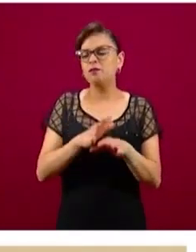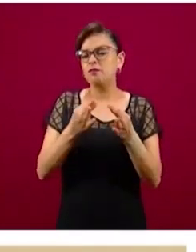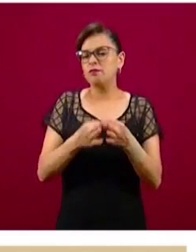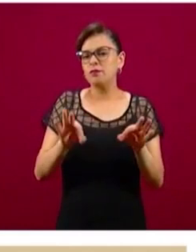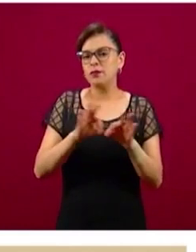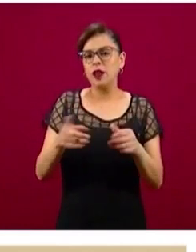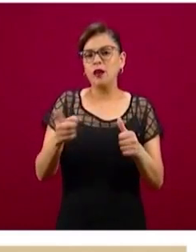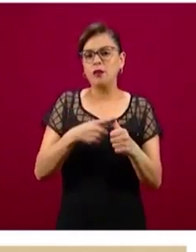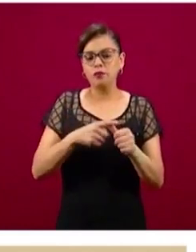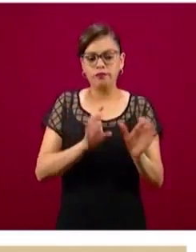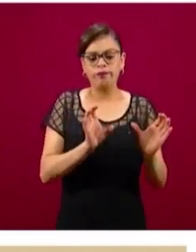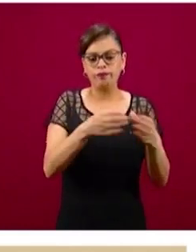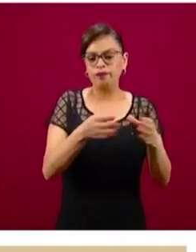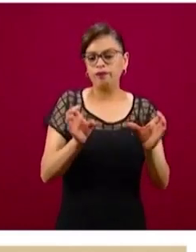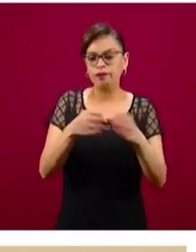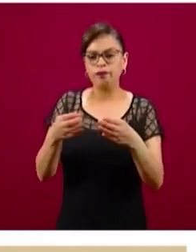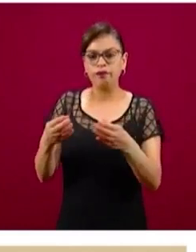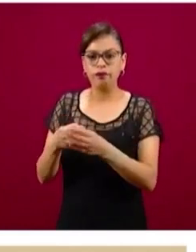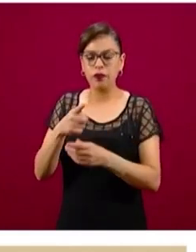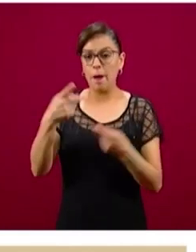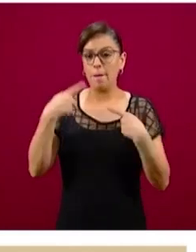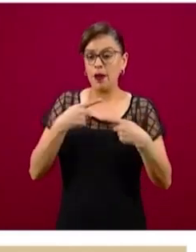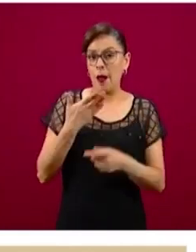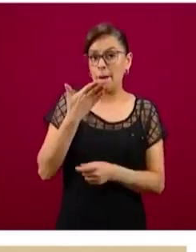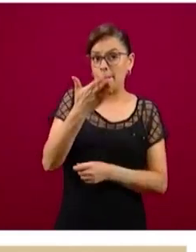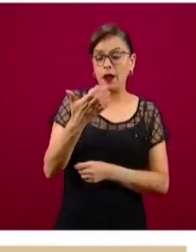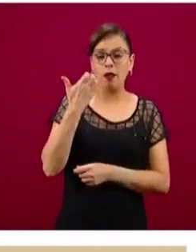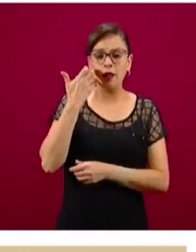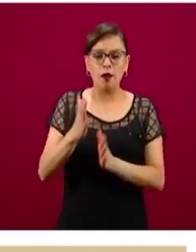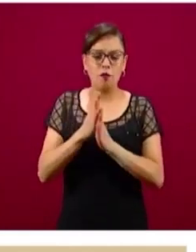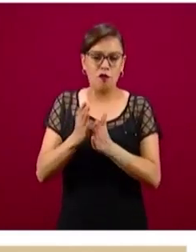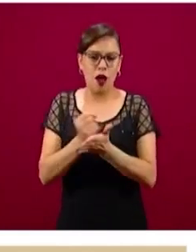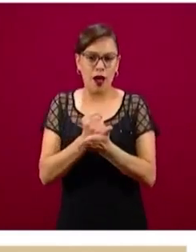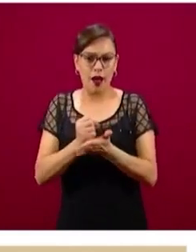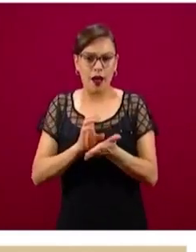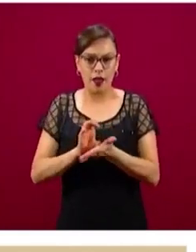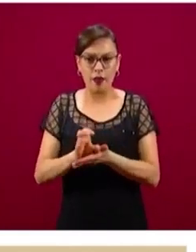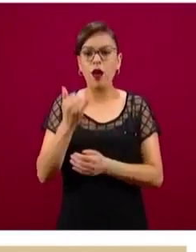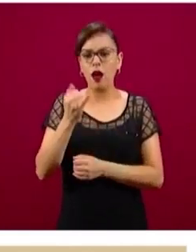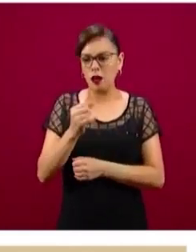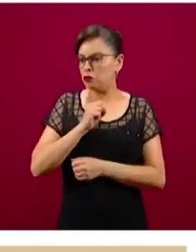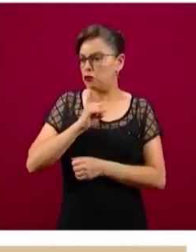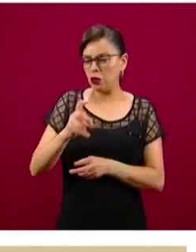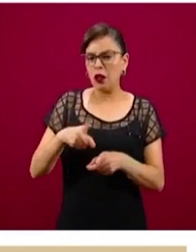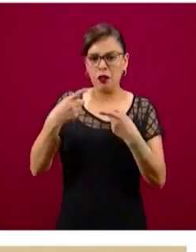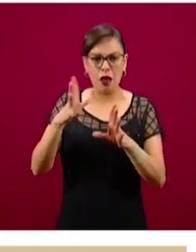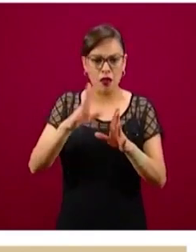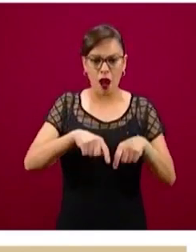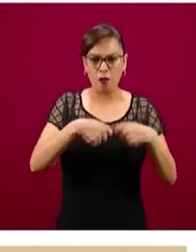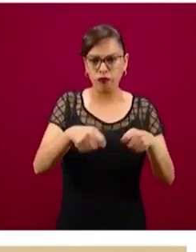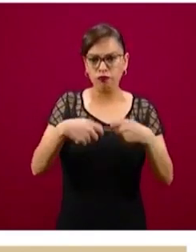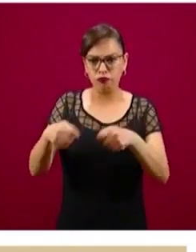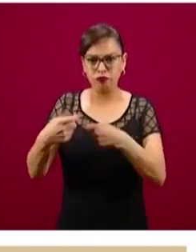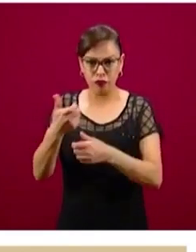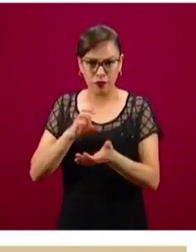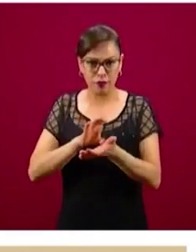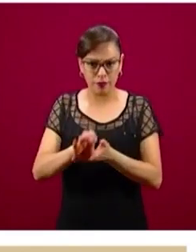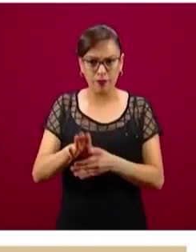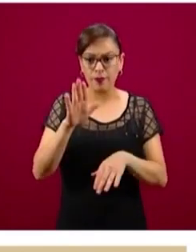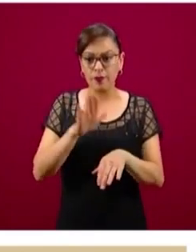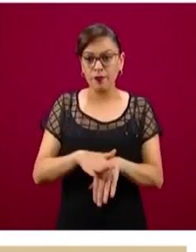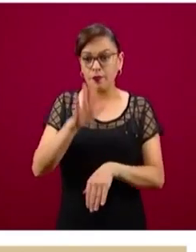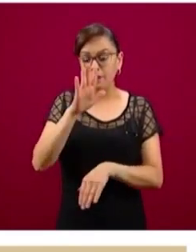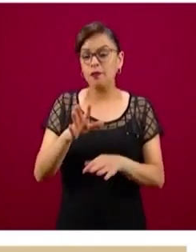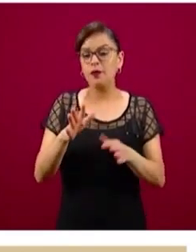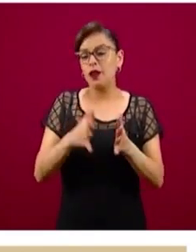sectores económicos que han solicitado el crédito y que están ya dispersados y el rubro más grande es el servicios para empresas